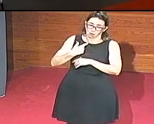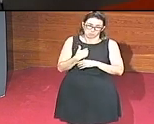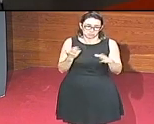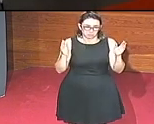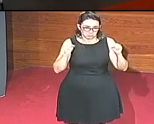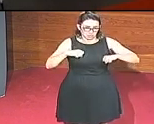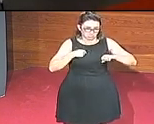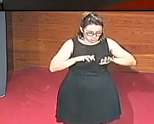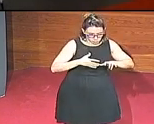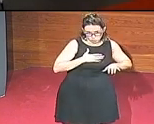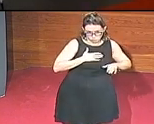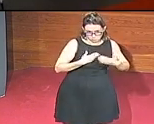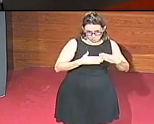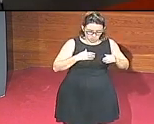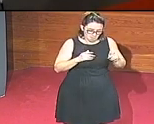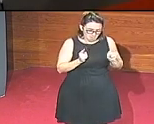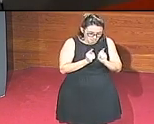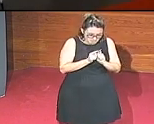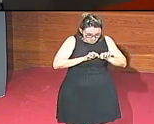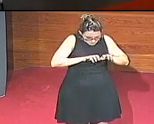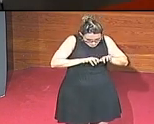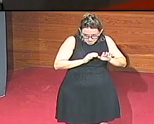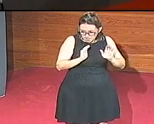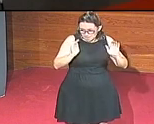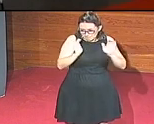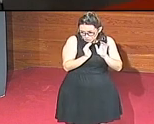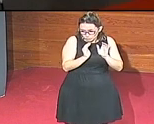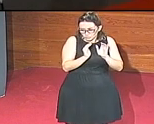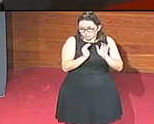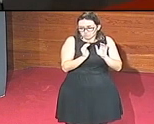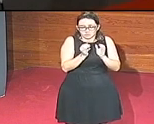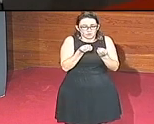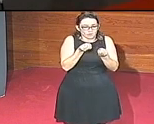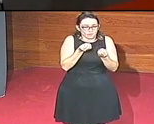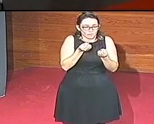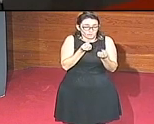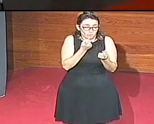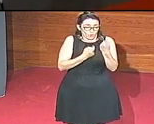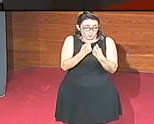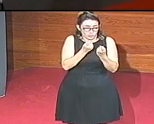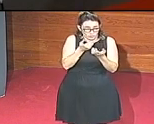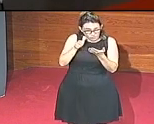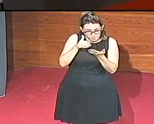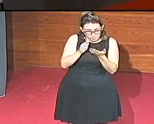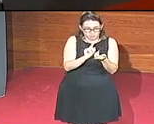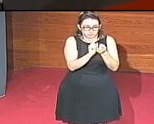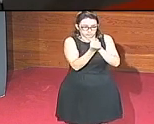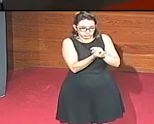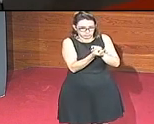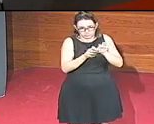hago más pequeño y lo escribo yo entonces lo hago más pequeño quito quito información y la distribuye